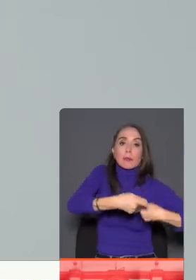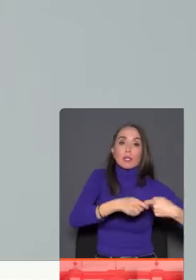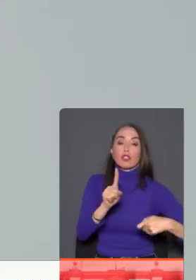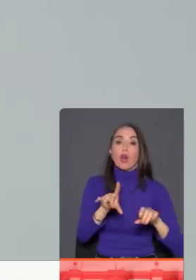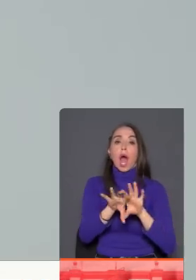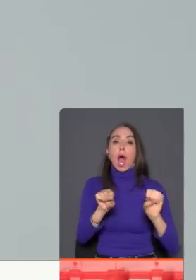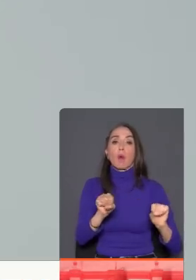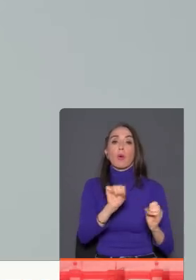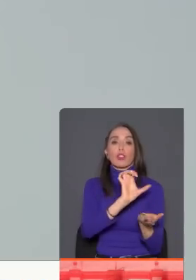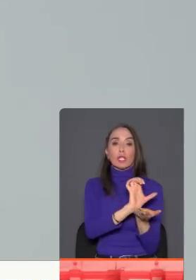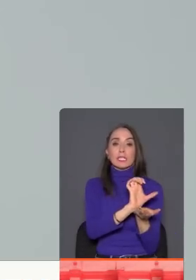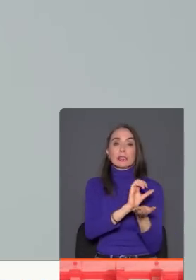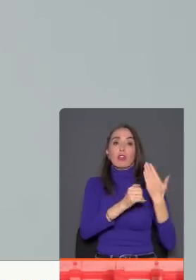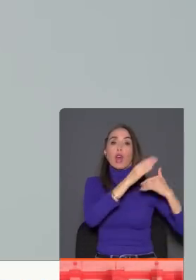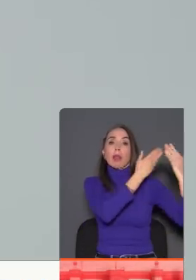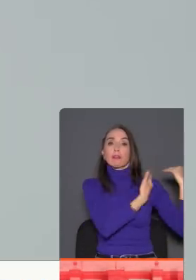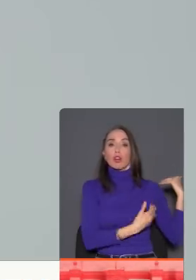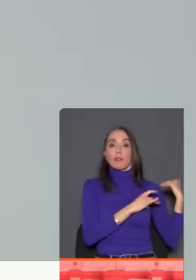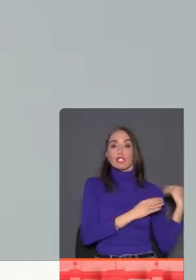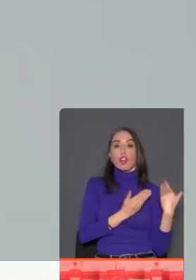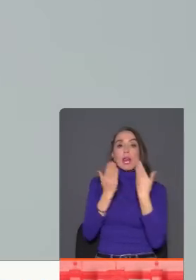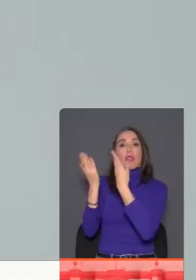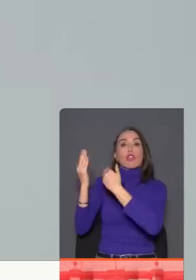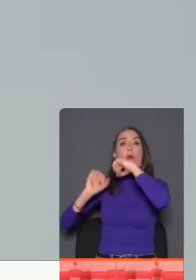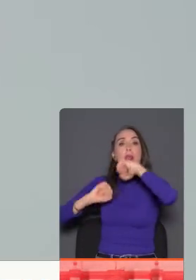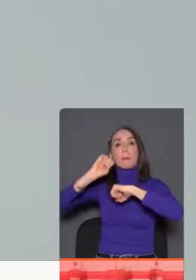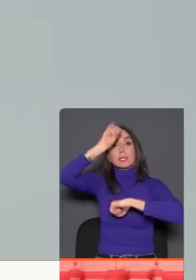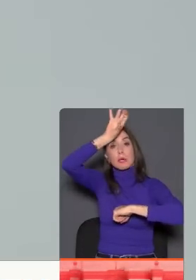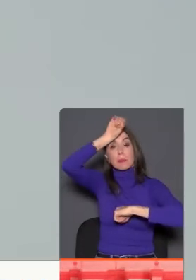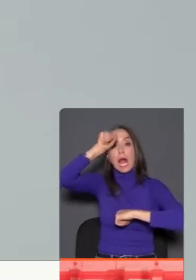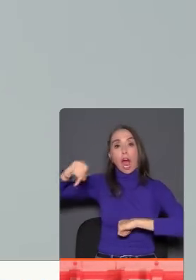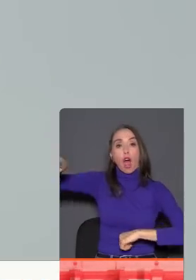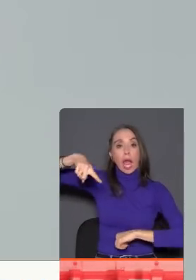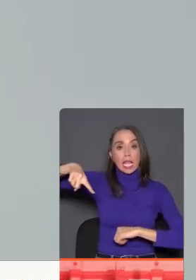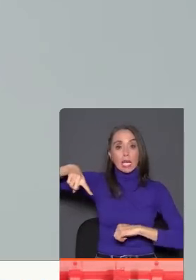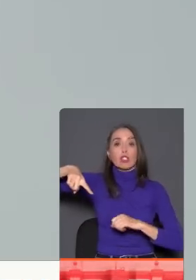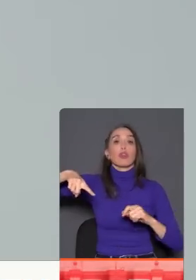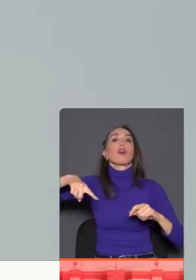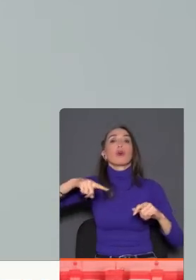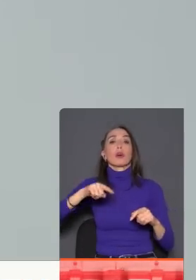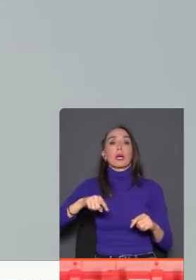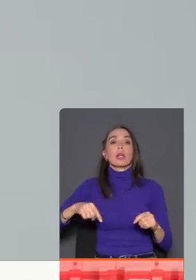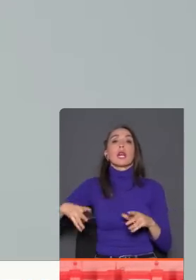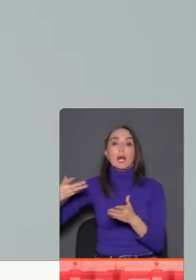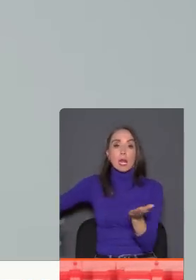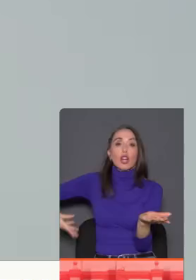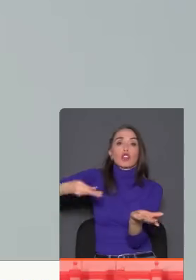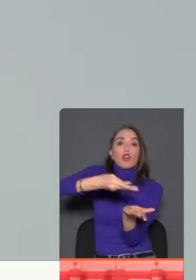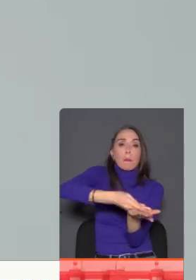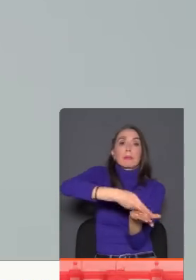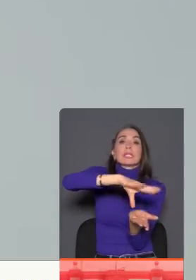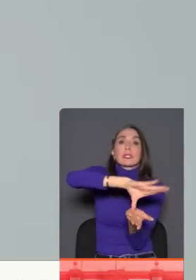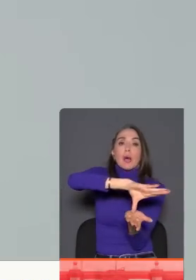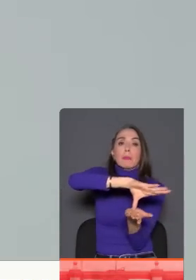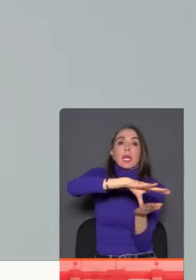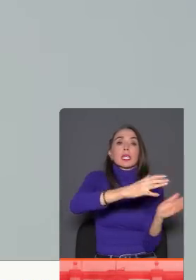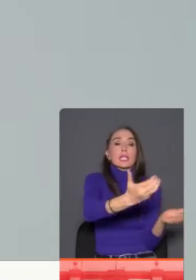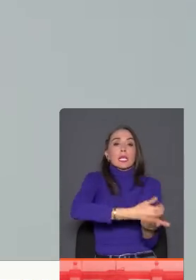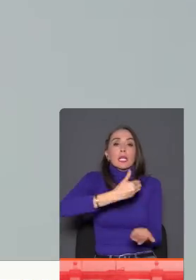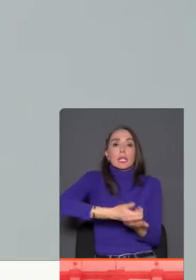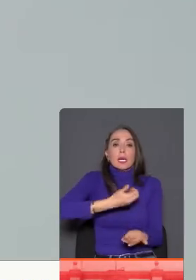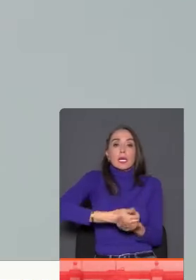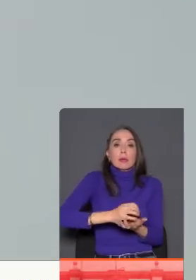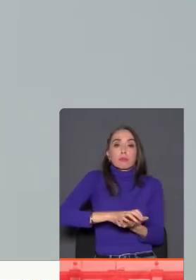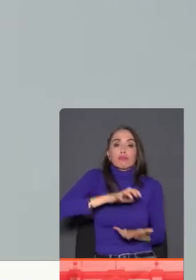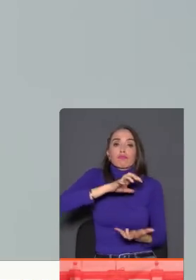estado y los gobiernos destile se han entregado y hoy en momento que ellos compensen a este país del cual han obtenido entendemos